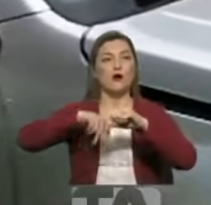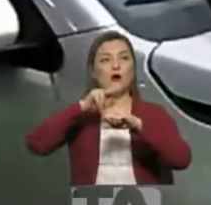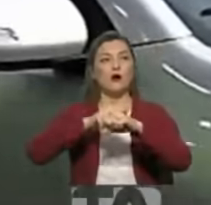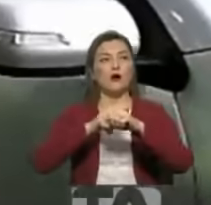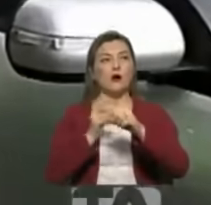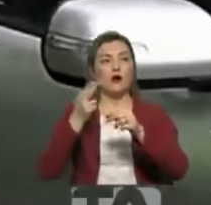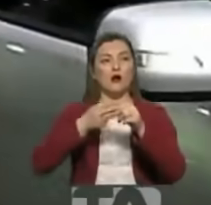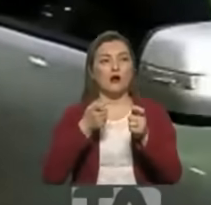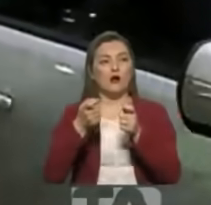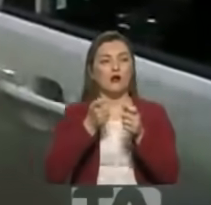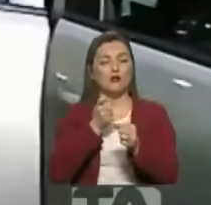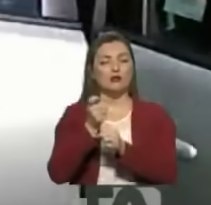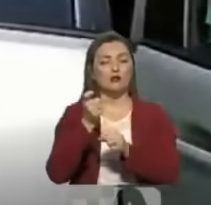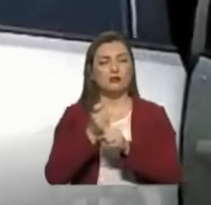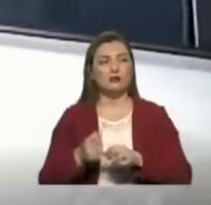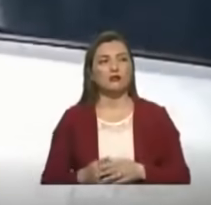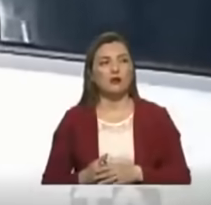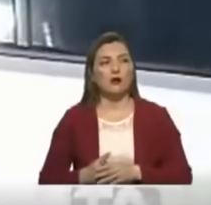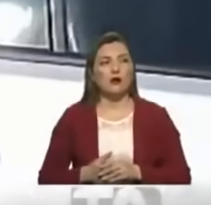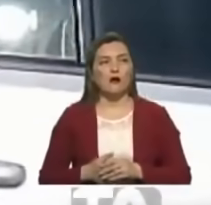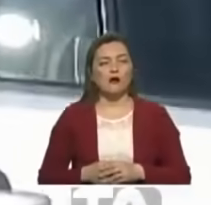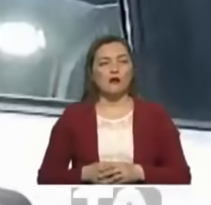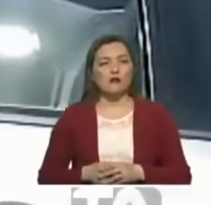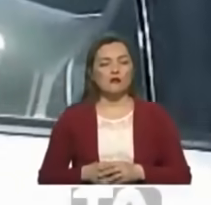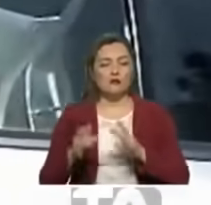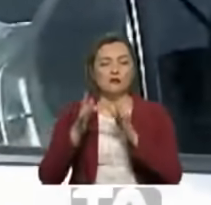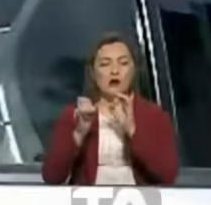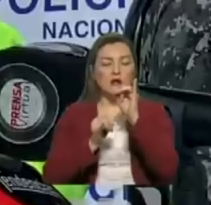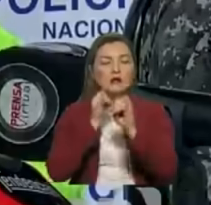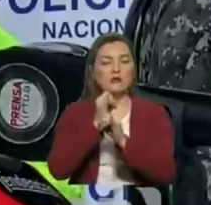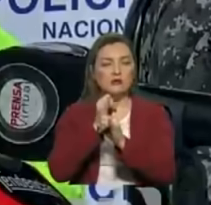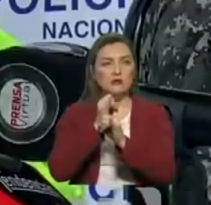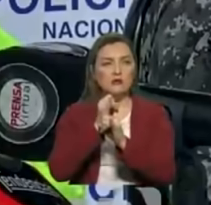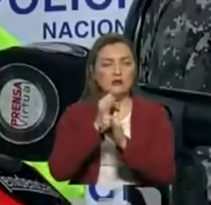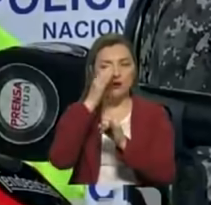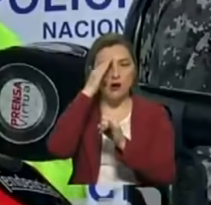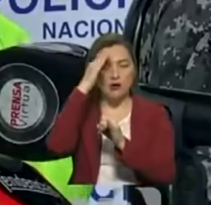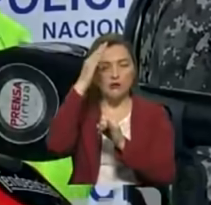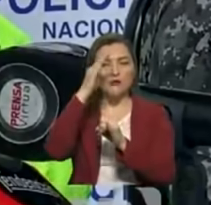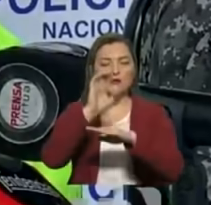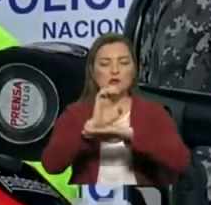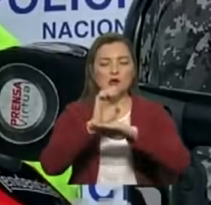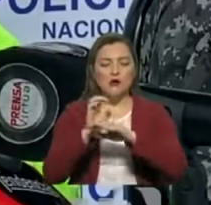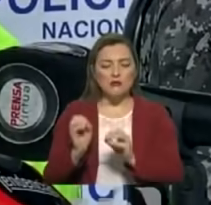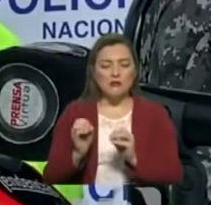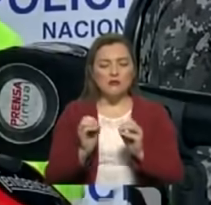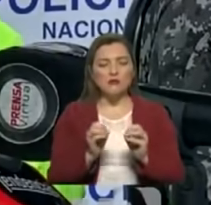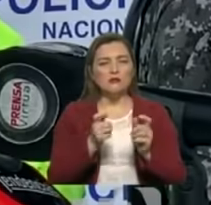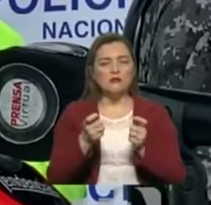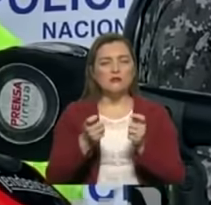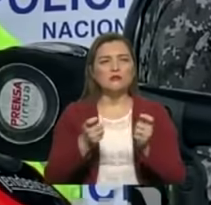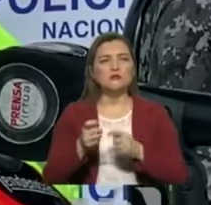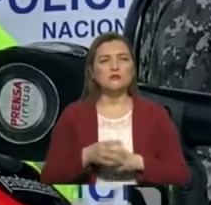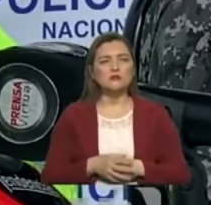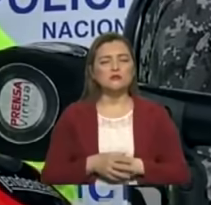participaron del operativo de captura. Pues ellos contactan a nivel internacional con la Interpol de la policía nuestra, organizan los operativos